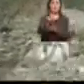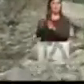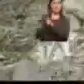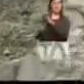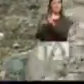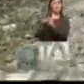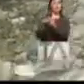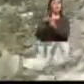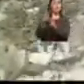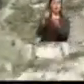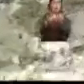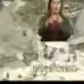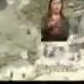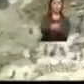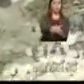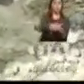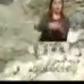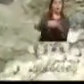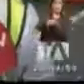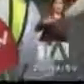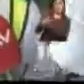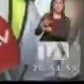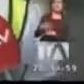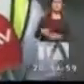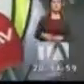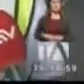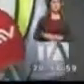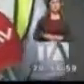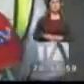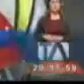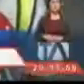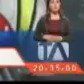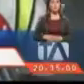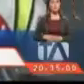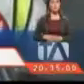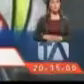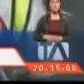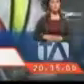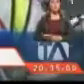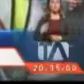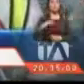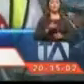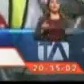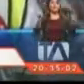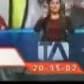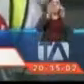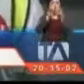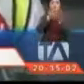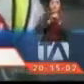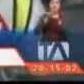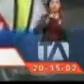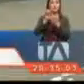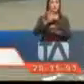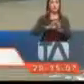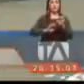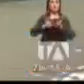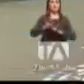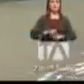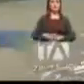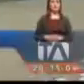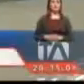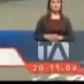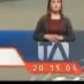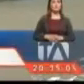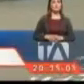moradores, lograron sacar del agua el carro. Ya estamos tomando todos los datos para posterior realizar el respectivo parte. Será la OIAD